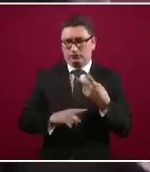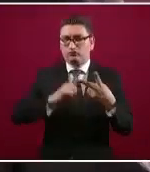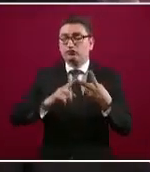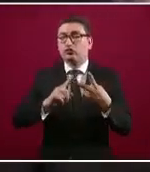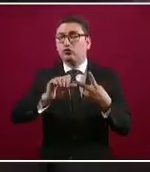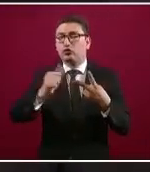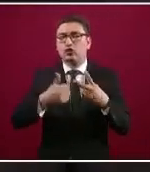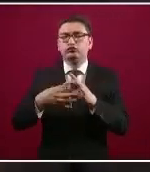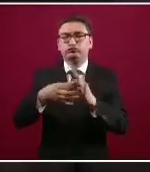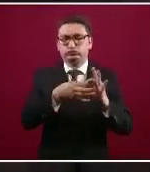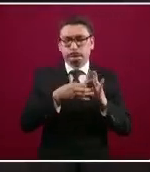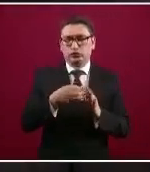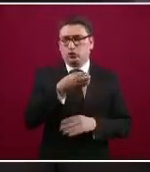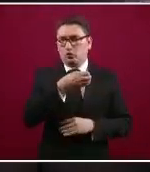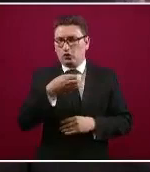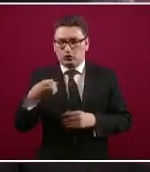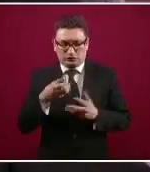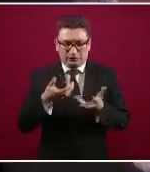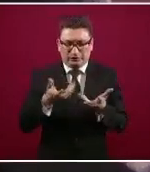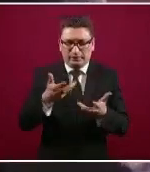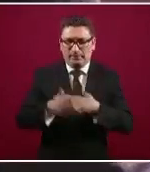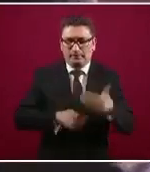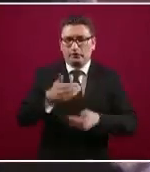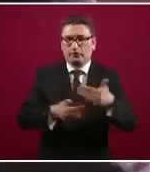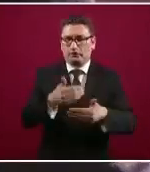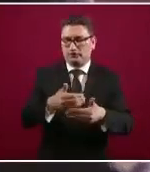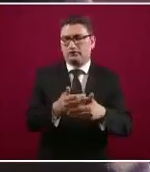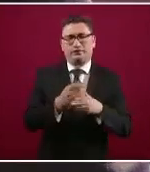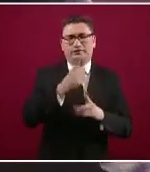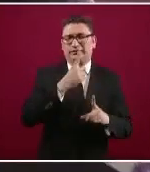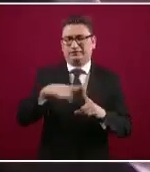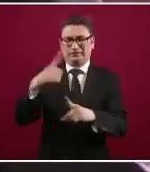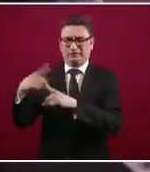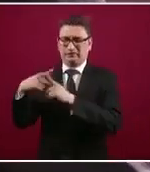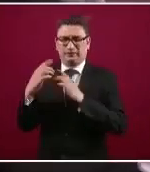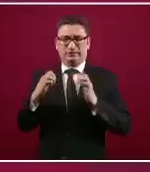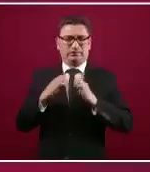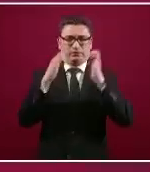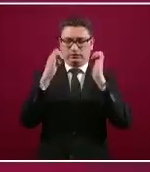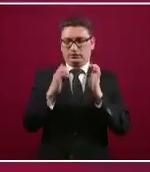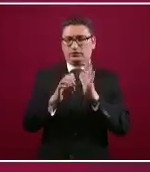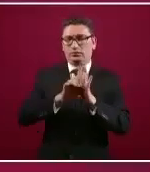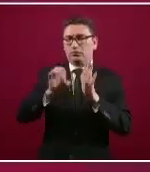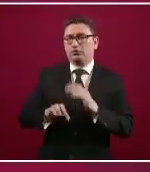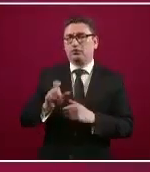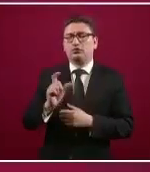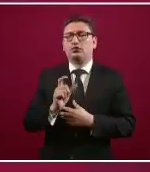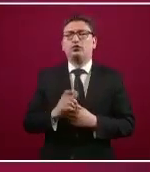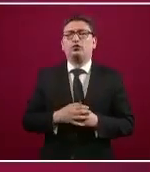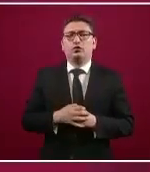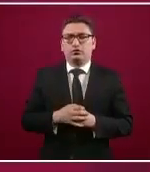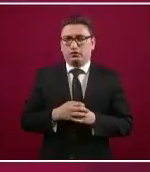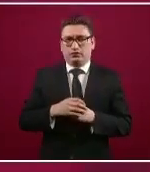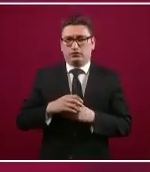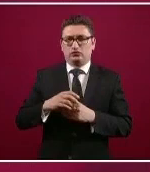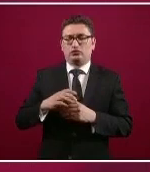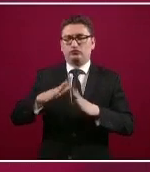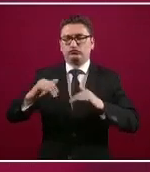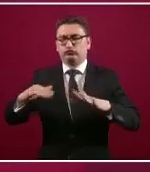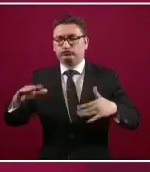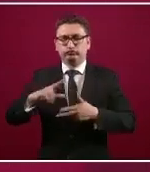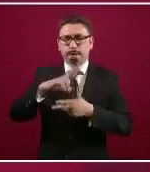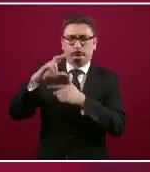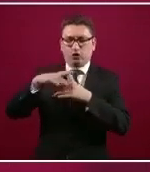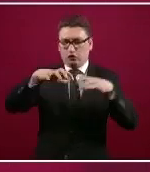protocolo de actuación en los diferentes fenómenos que ocurren en el país. Por ejemplo, en el tema de ciclones tropicales y